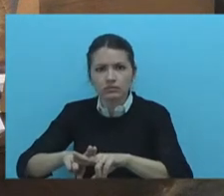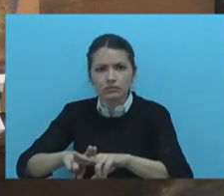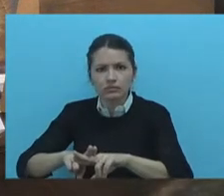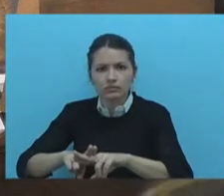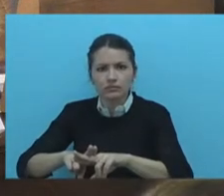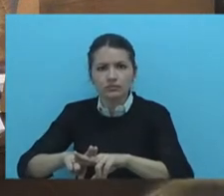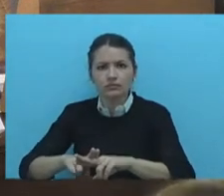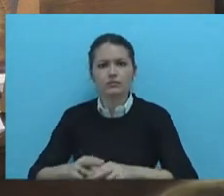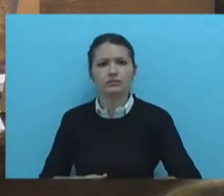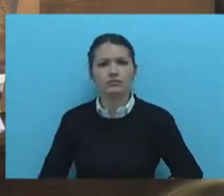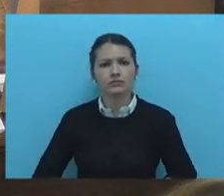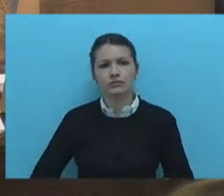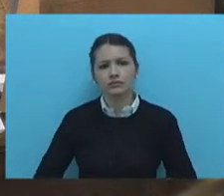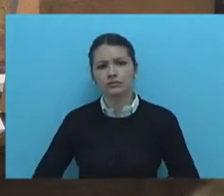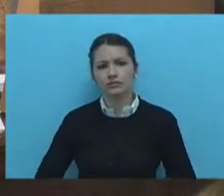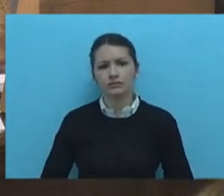una correcta revisión médica.